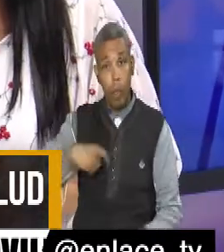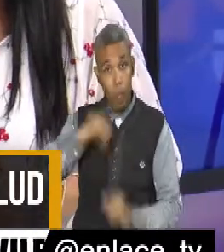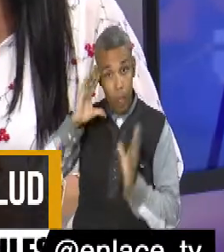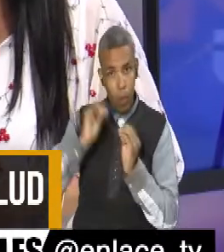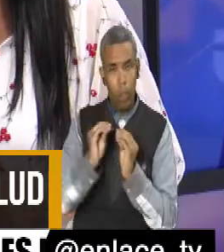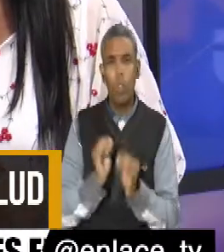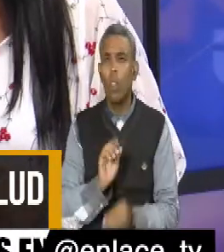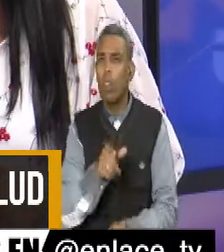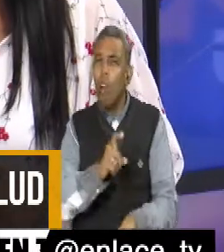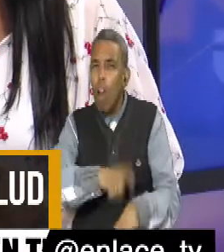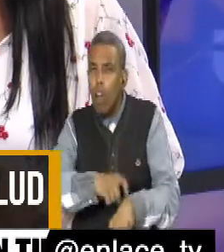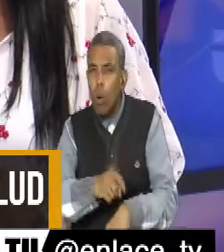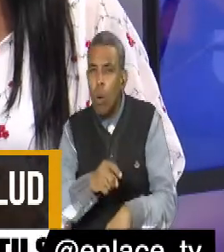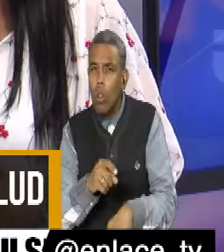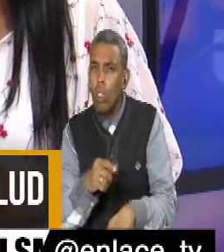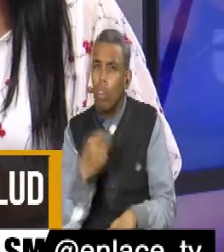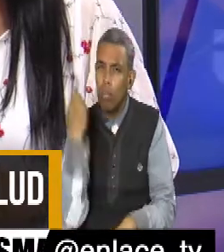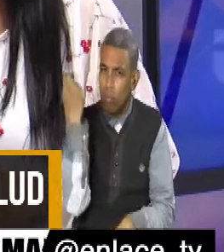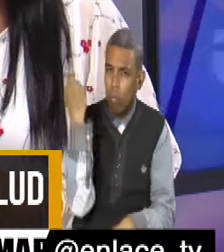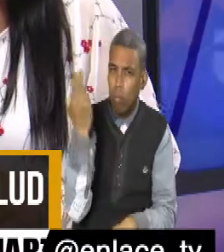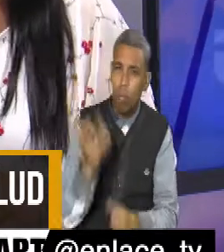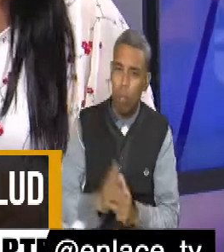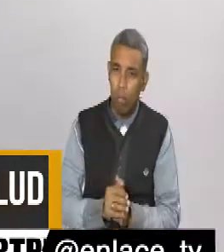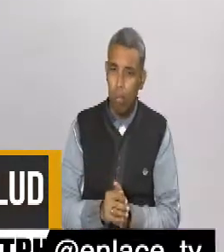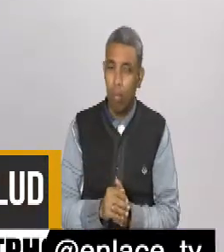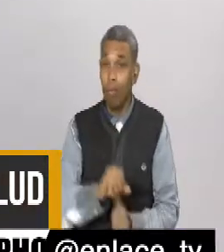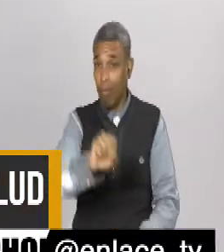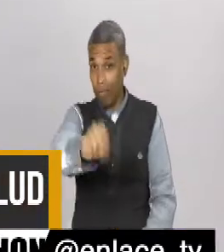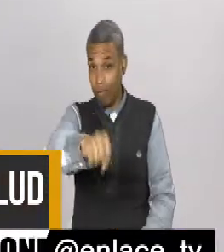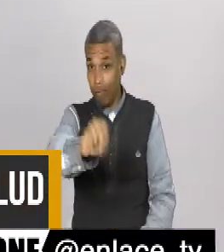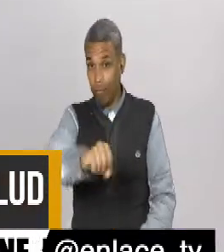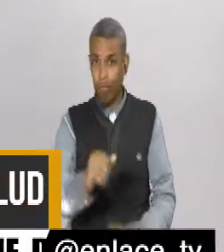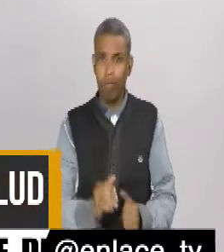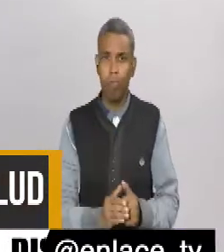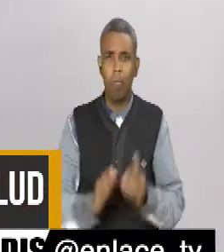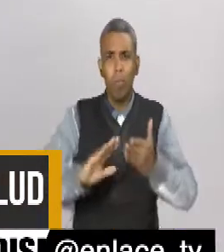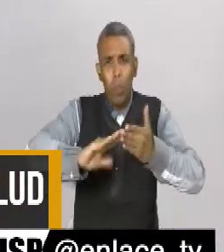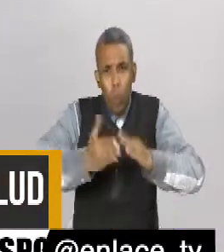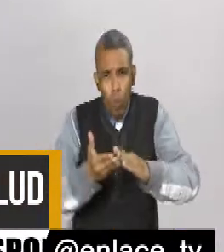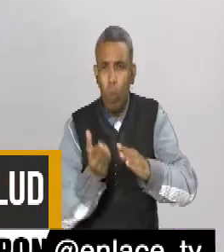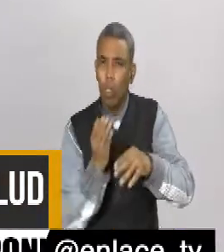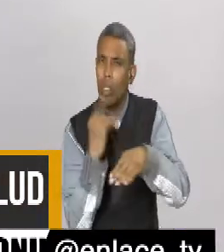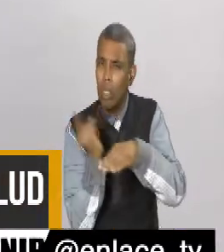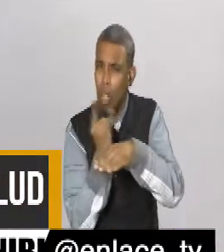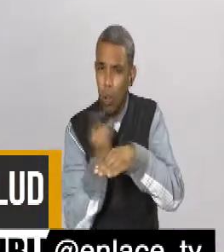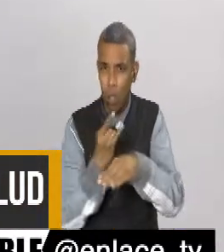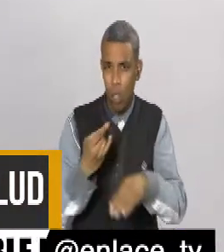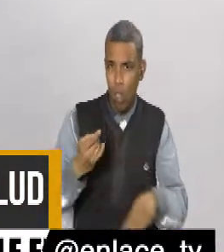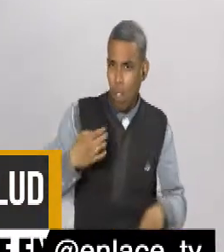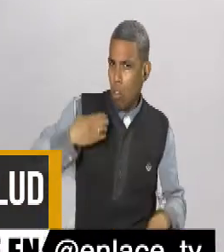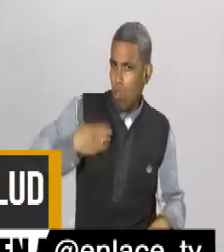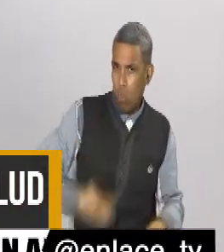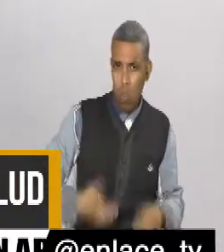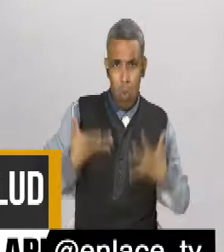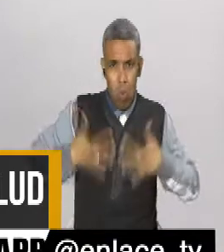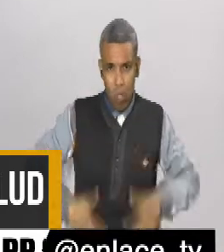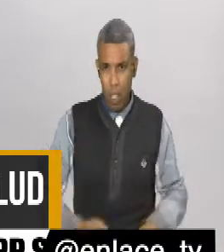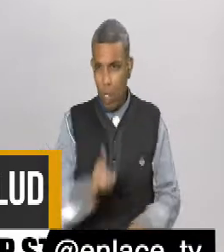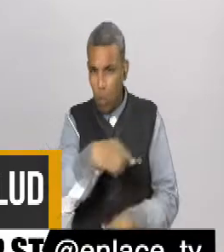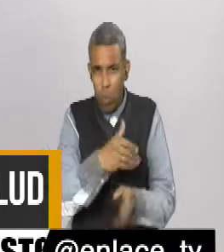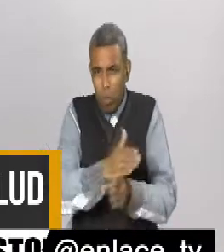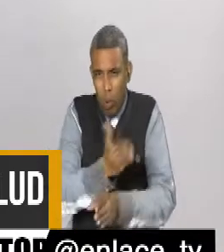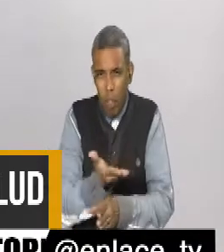el lugar en donde podemos acercarnos. Sí. La idea es que todos los ciudadanos, los usuarios de servicios de salud que tengan problemas, que no le hayan